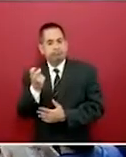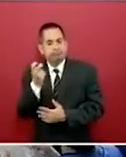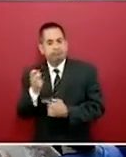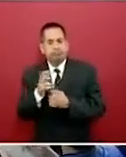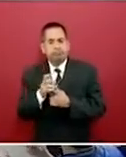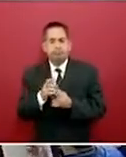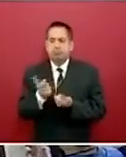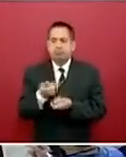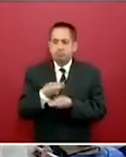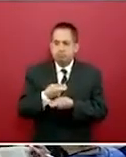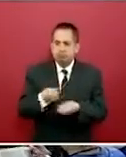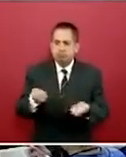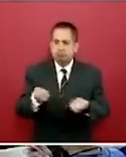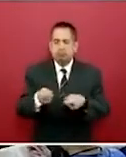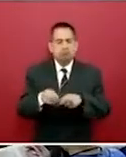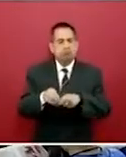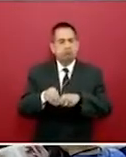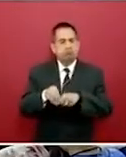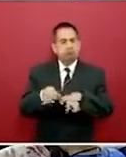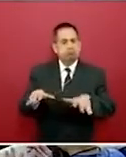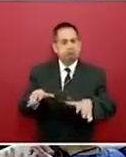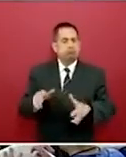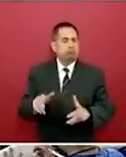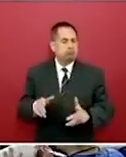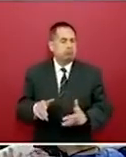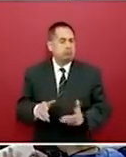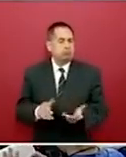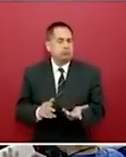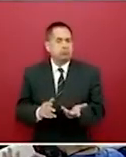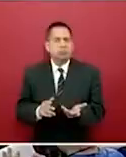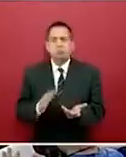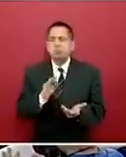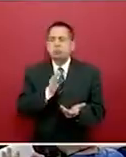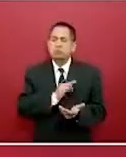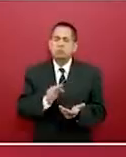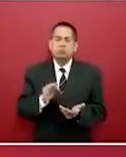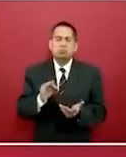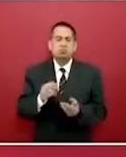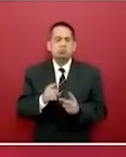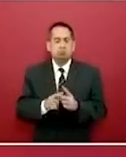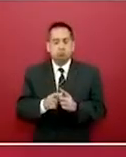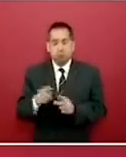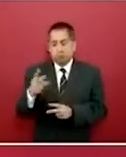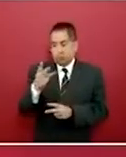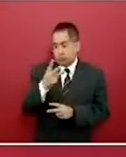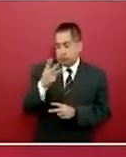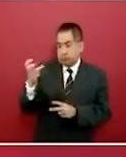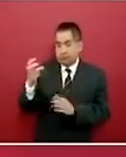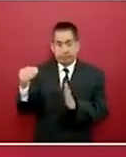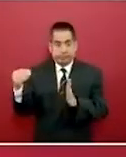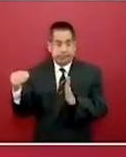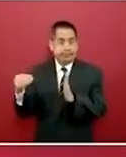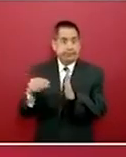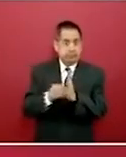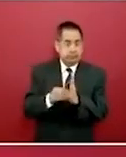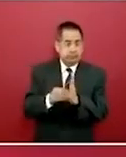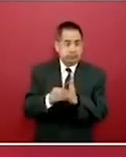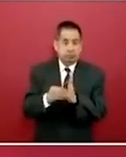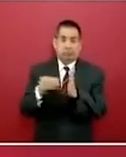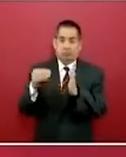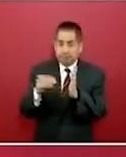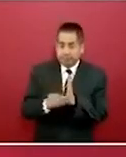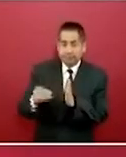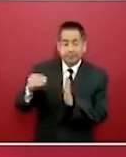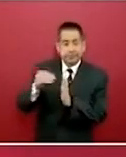a dispersar alrededor de 300 mil